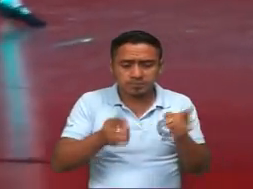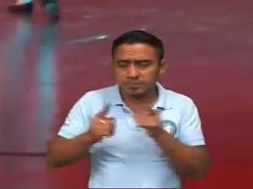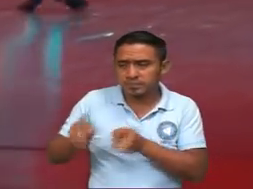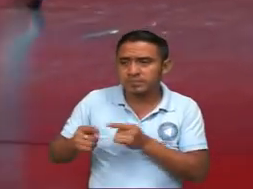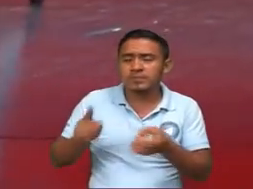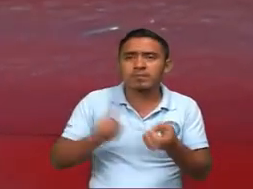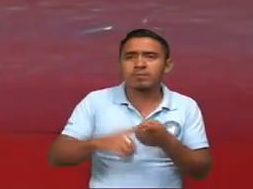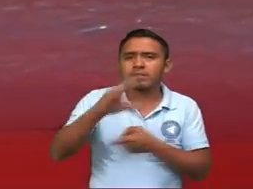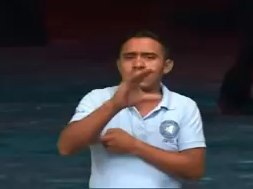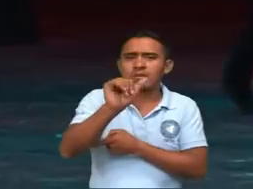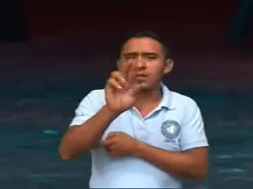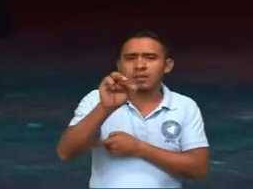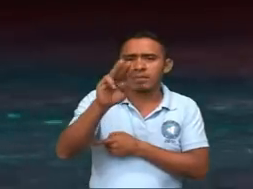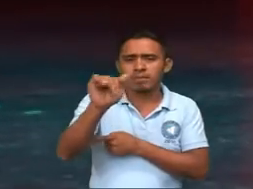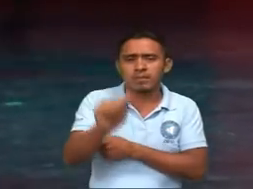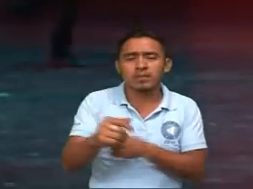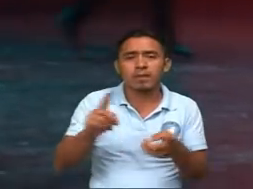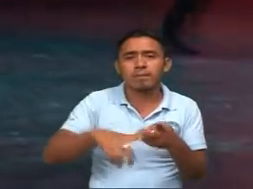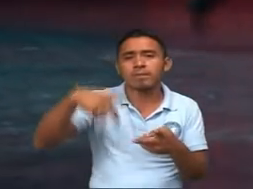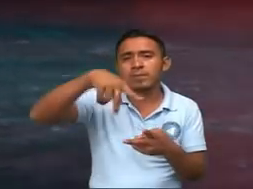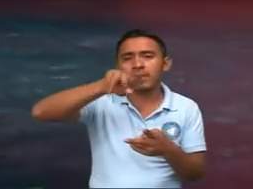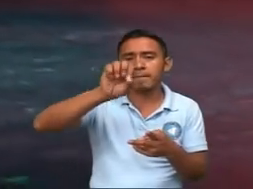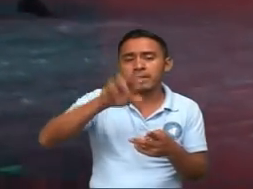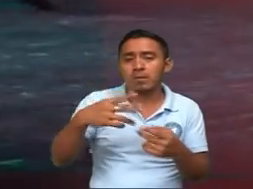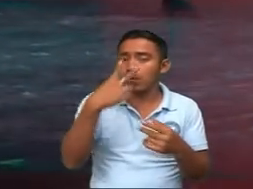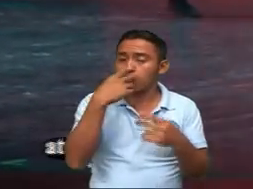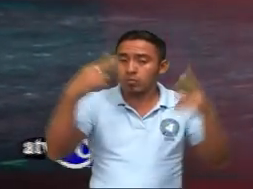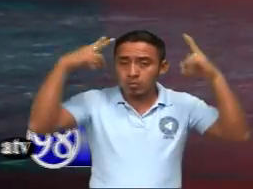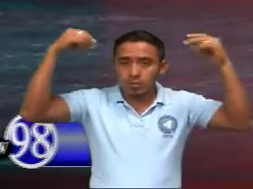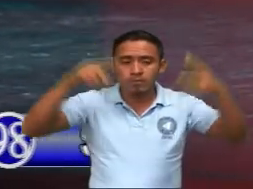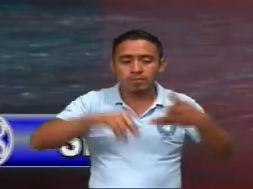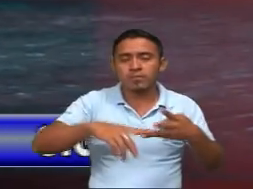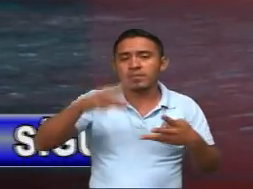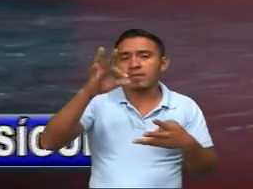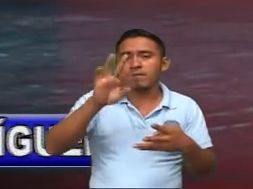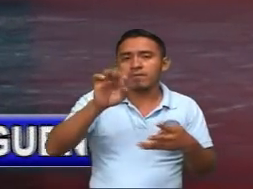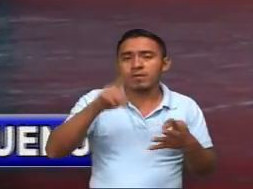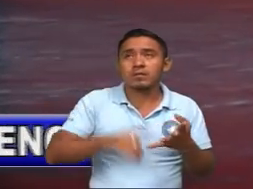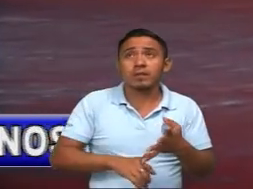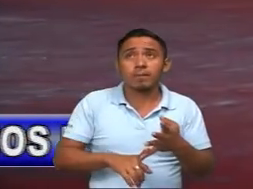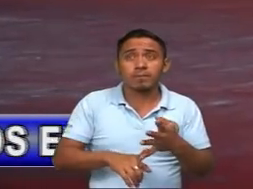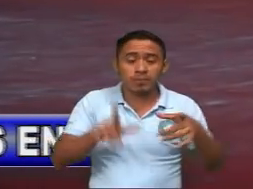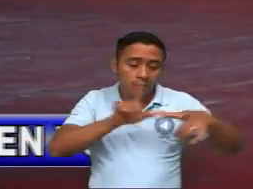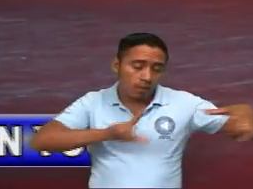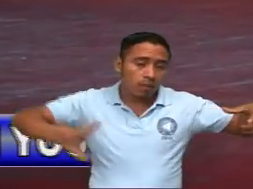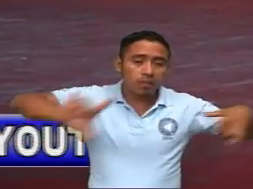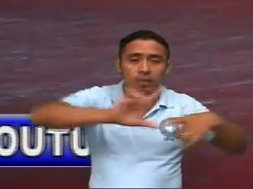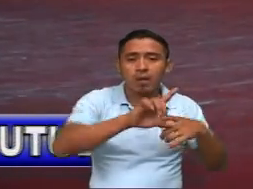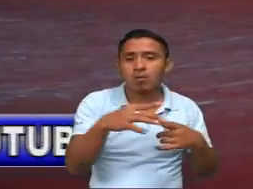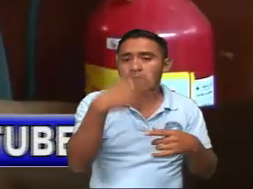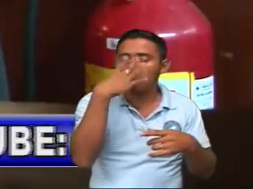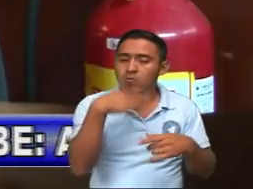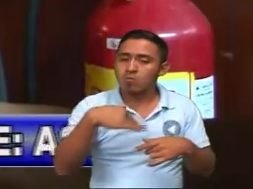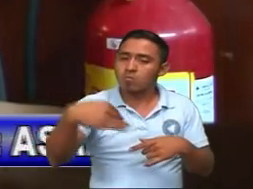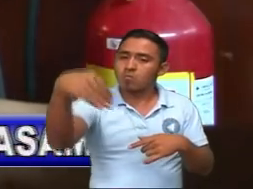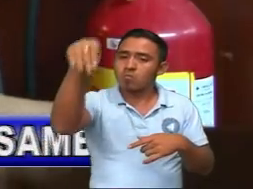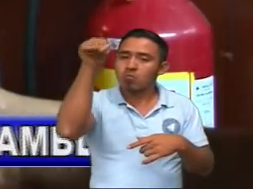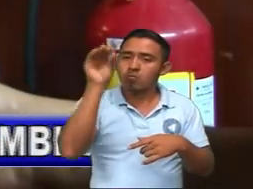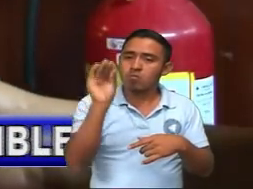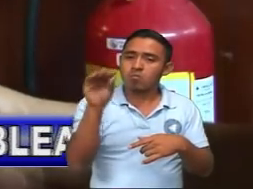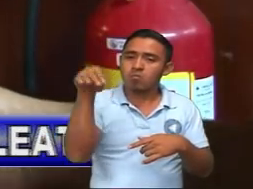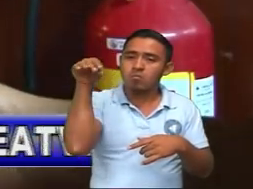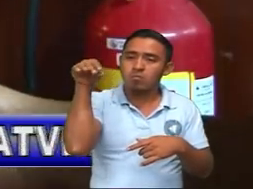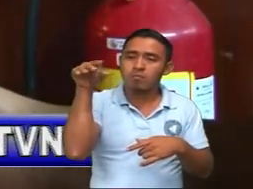como Carmina Burana, Pedro y el Lobo, Fairy Doll y Lago de los Cisnes. Sé